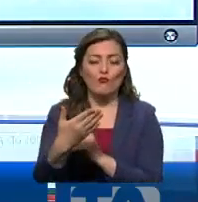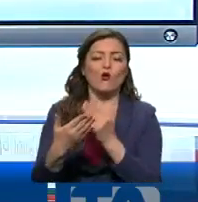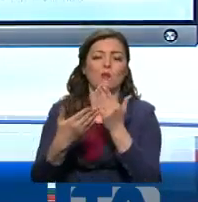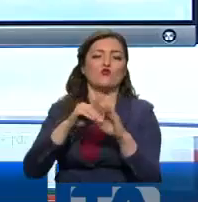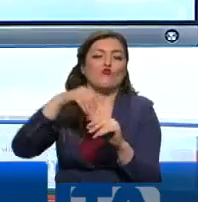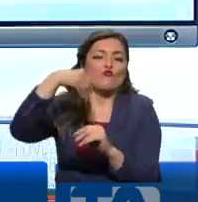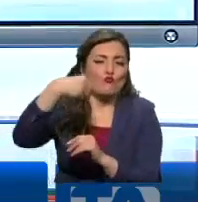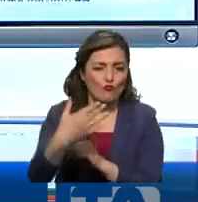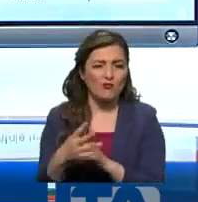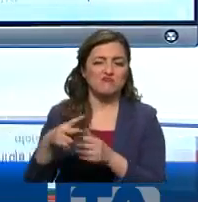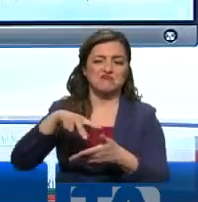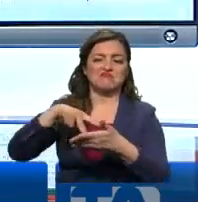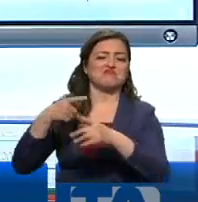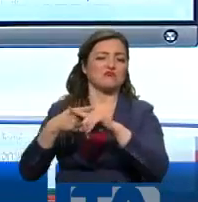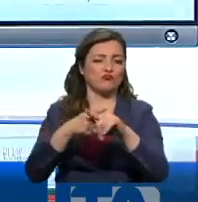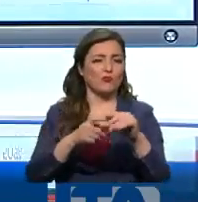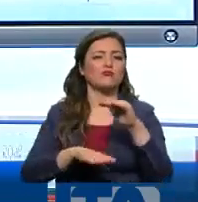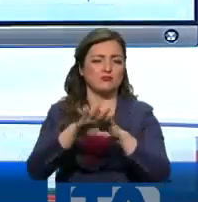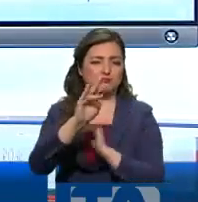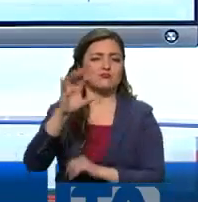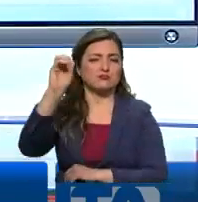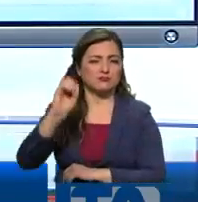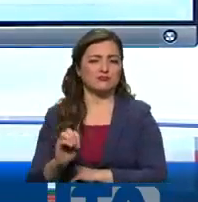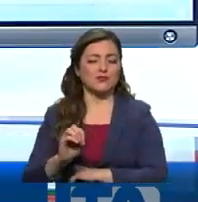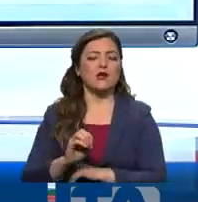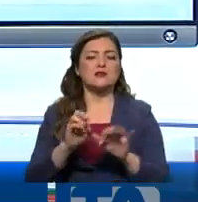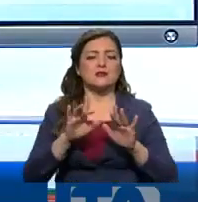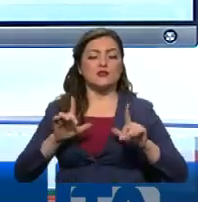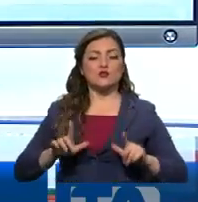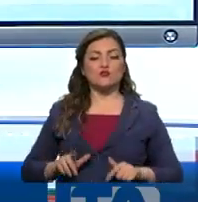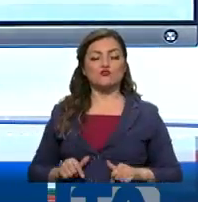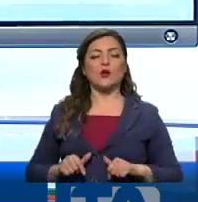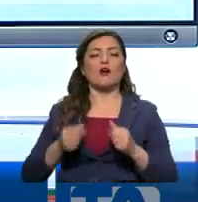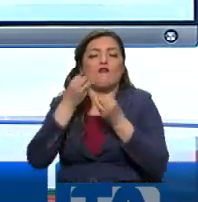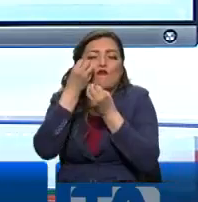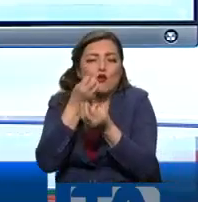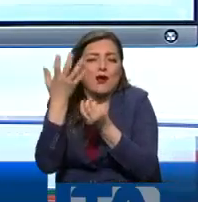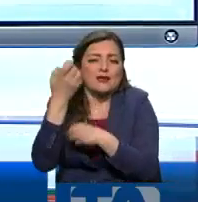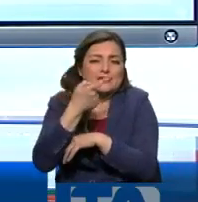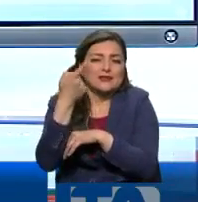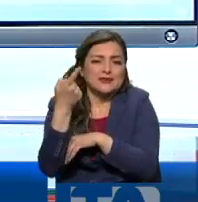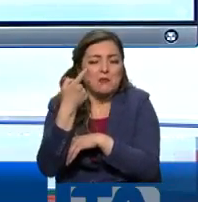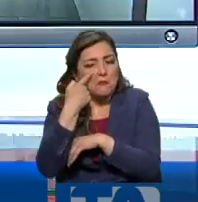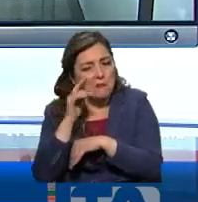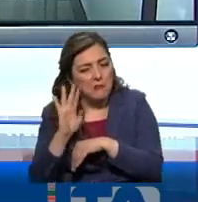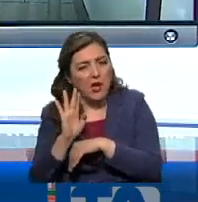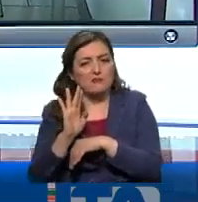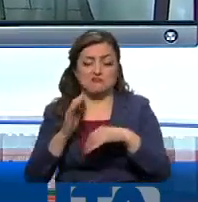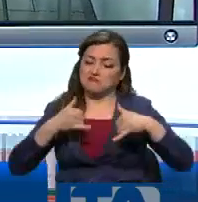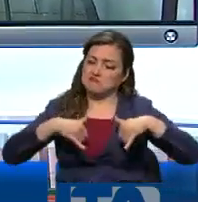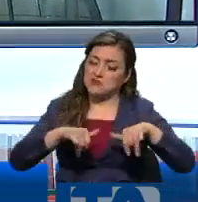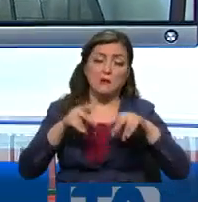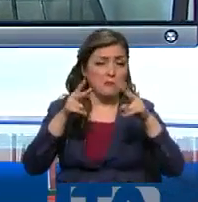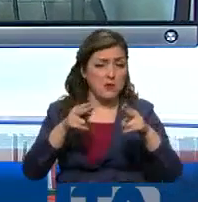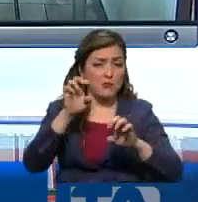los exteriores operarán con un 70%. La Secretaría de Salud presentará informes quincenales para permitir, sobre